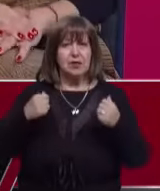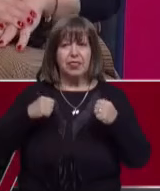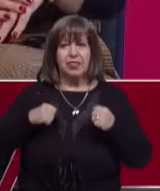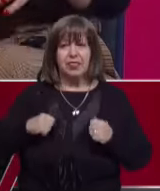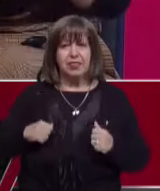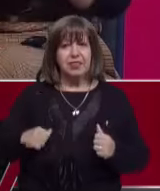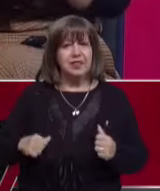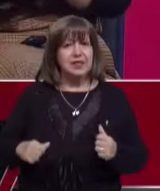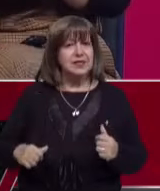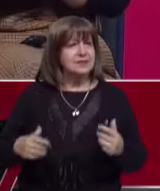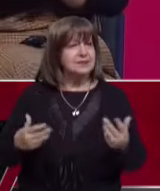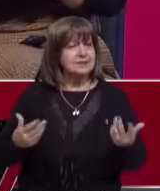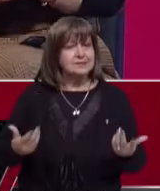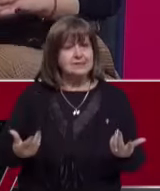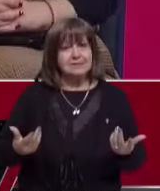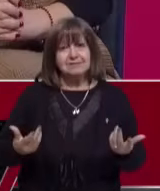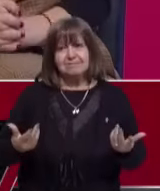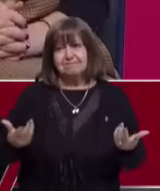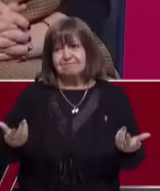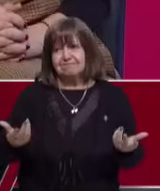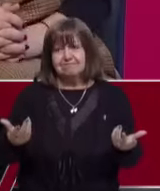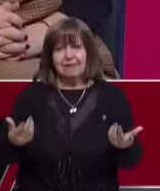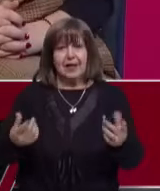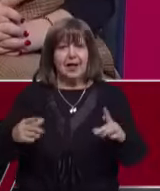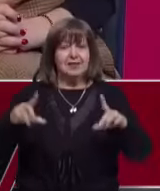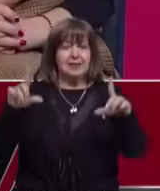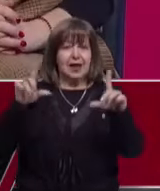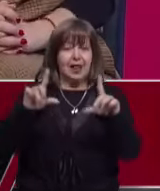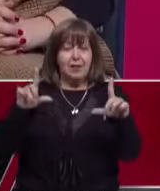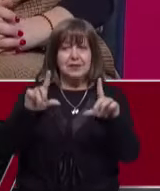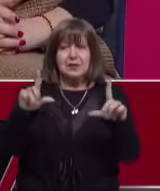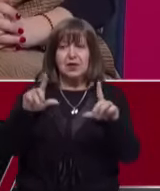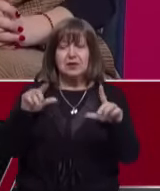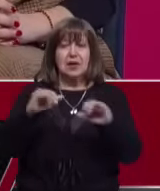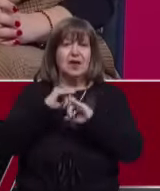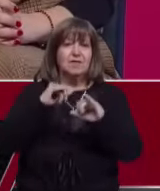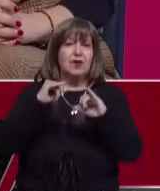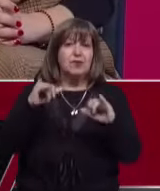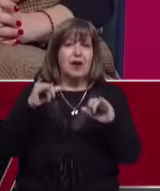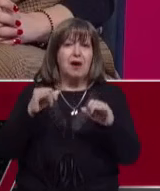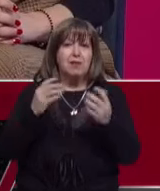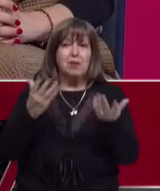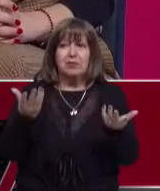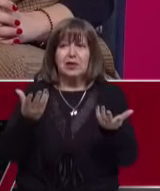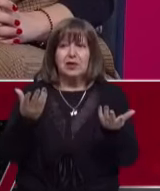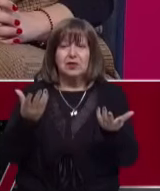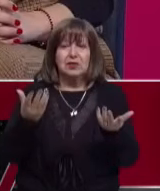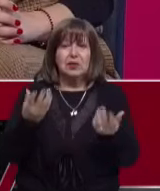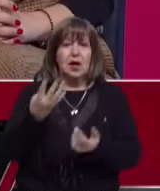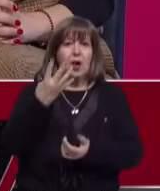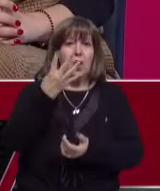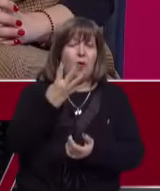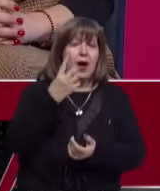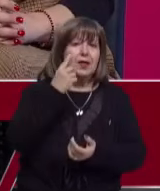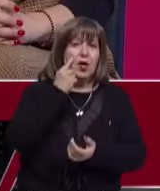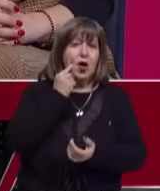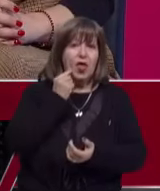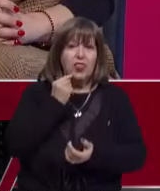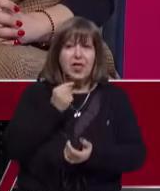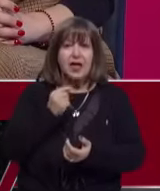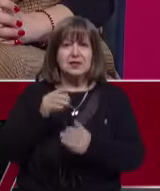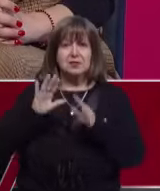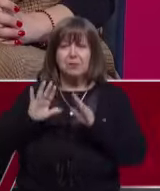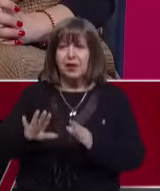camente cualquier tipo de cobertura después obviamente televisivamente tiene que seguir pero haber estado cu días detrás de las fuerzas